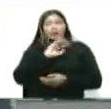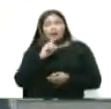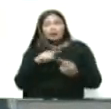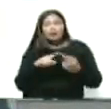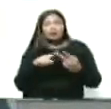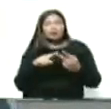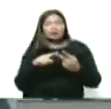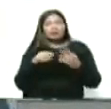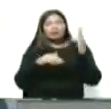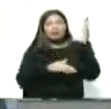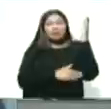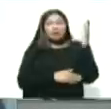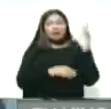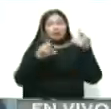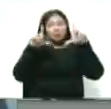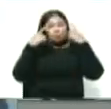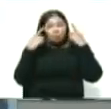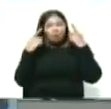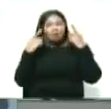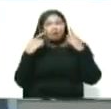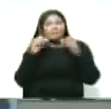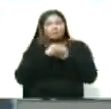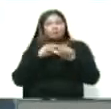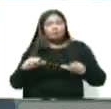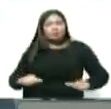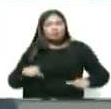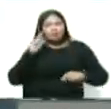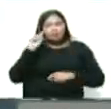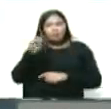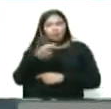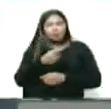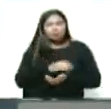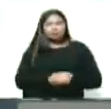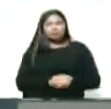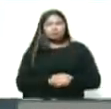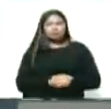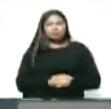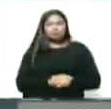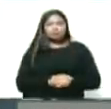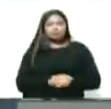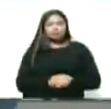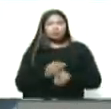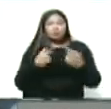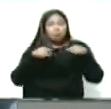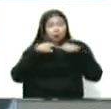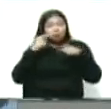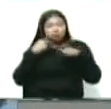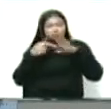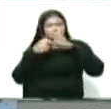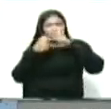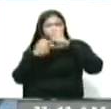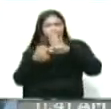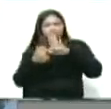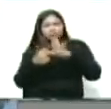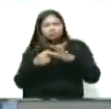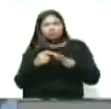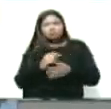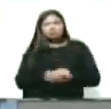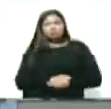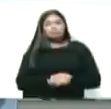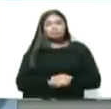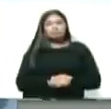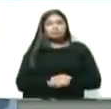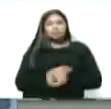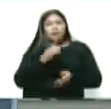Lara, Portuguesa, Cojedes y Guárico. Igualmente quiero destacar que aparte de esto